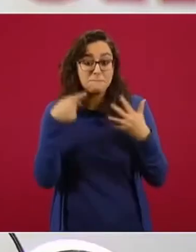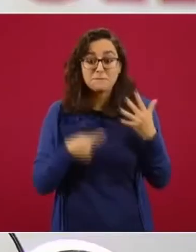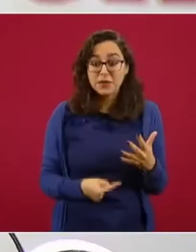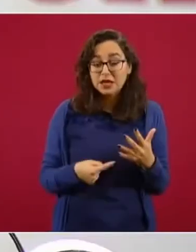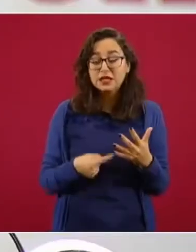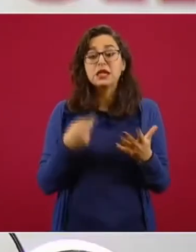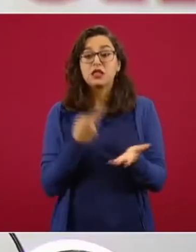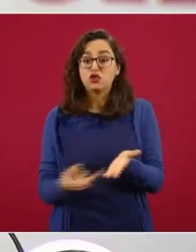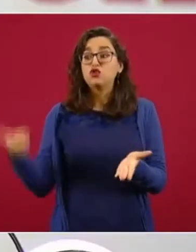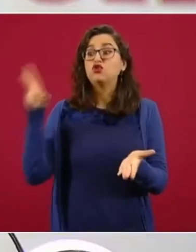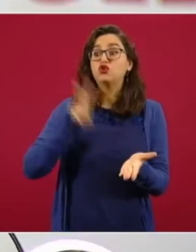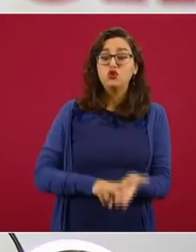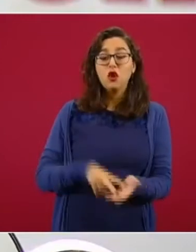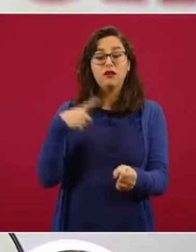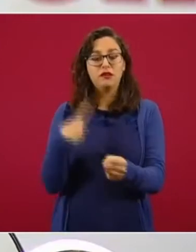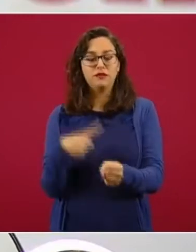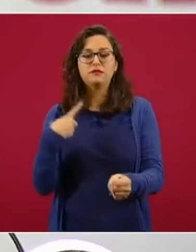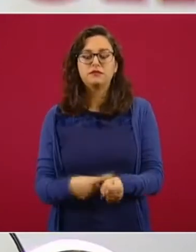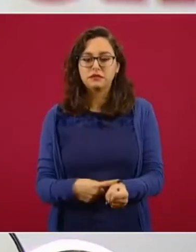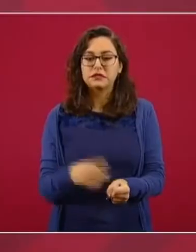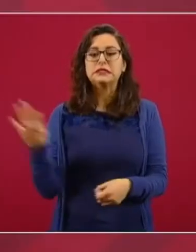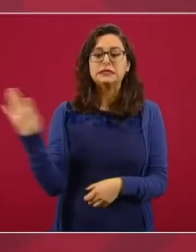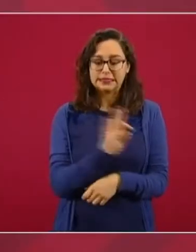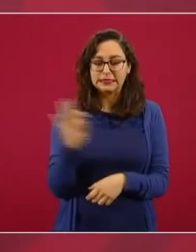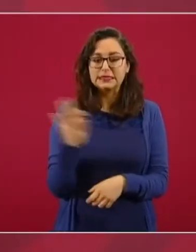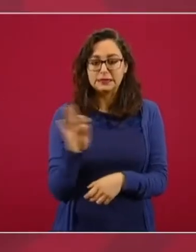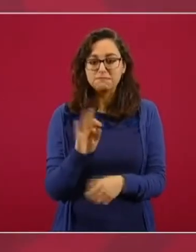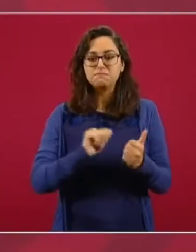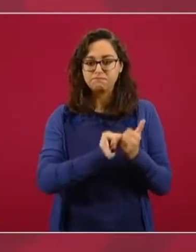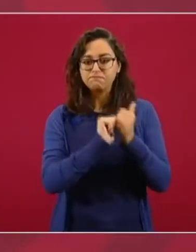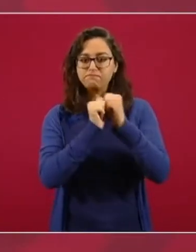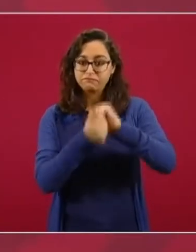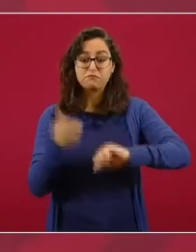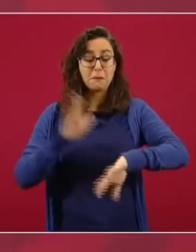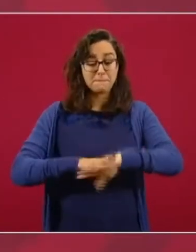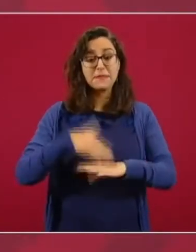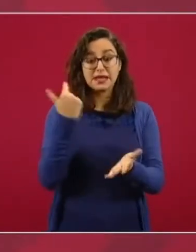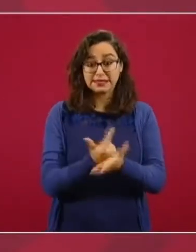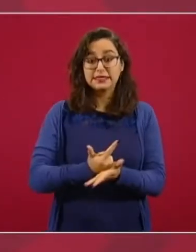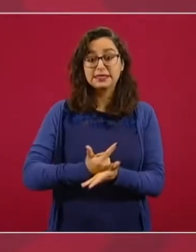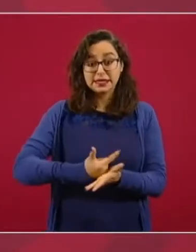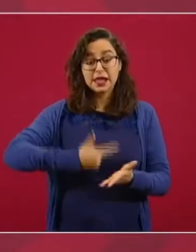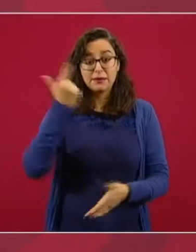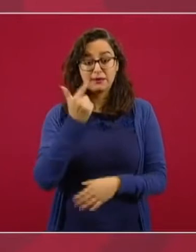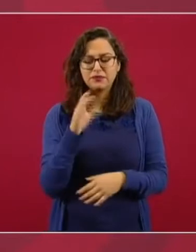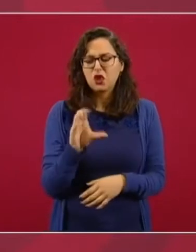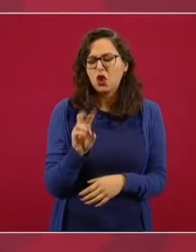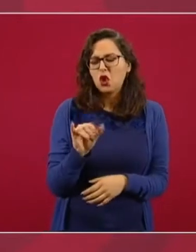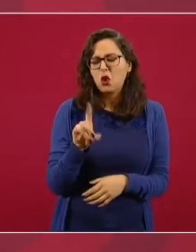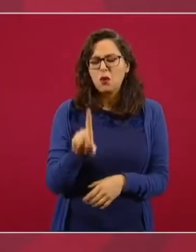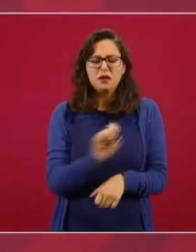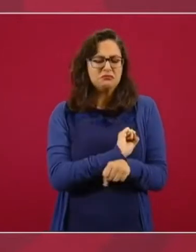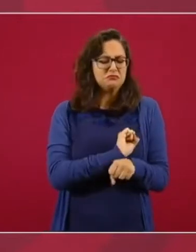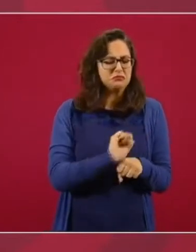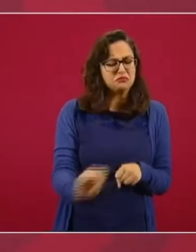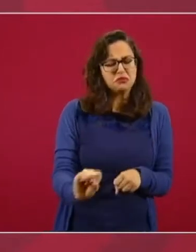llamamos condiciones de riesgo, usted tiene una probabilidad mayor de complicarse por COVID. El COVID leve se